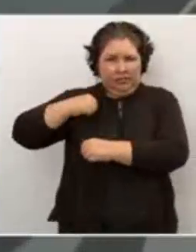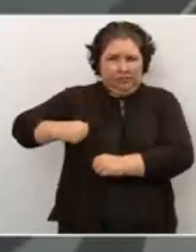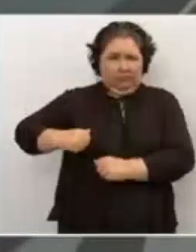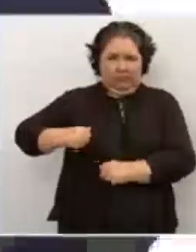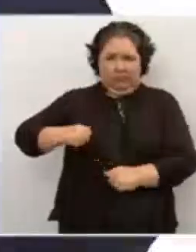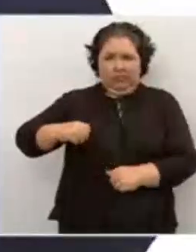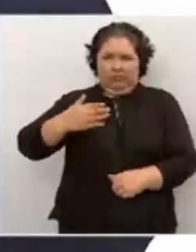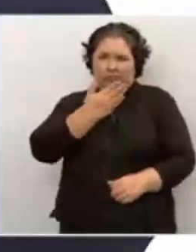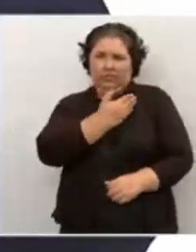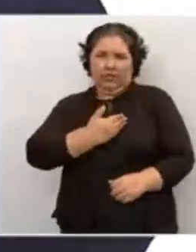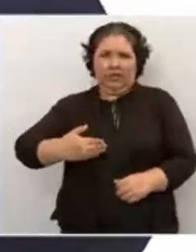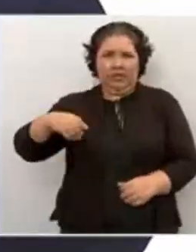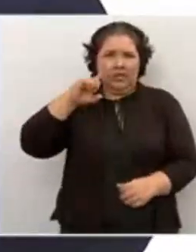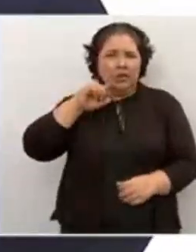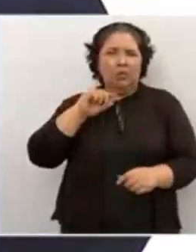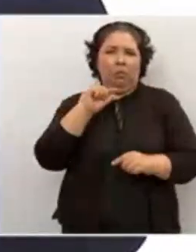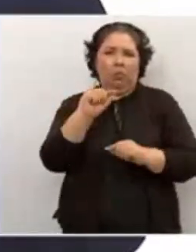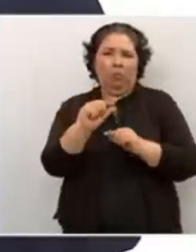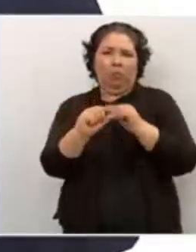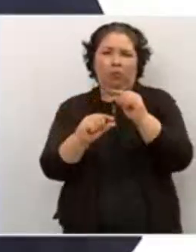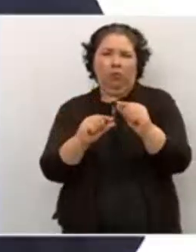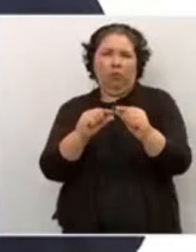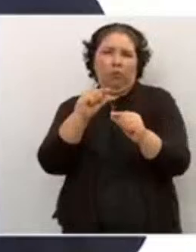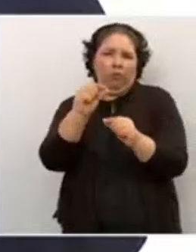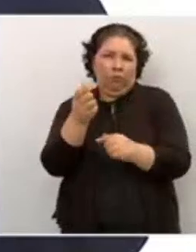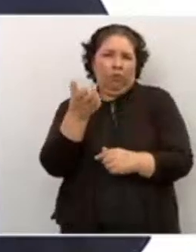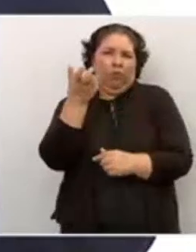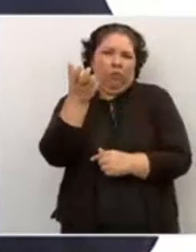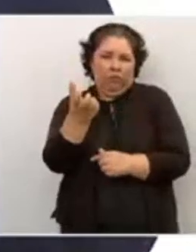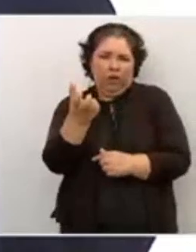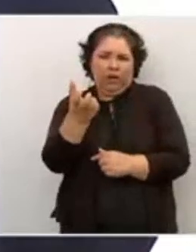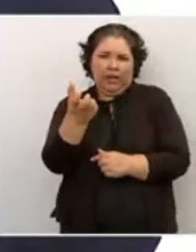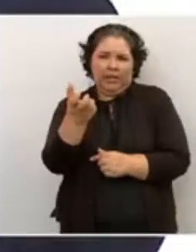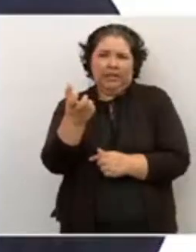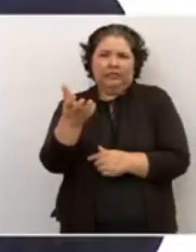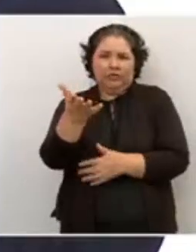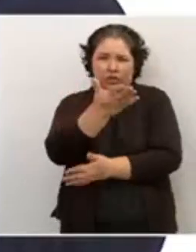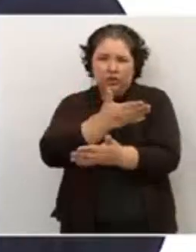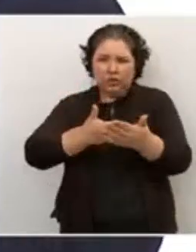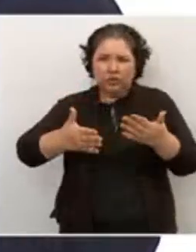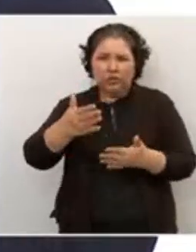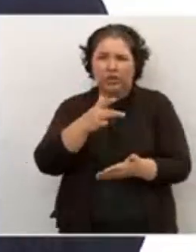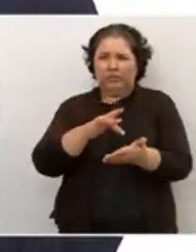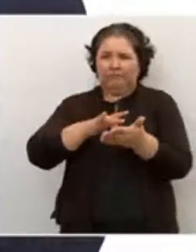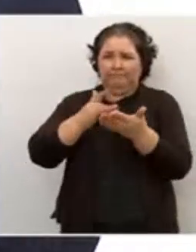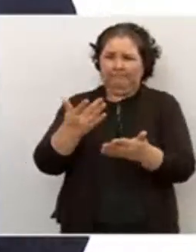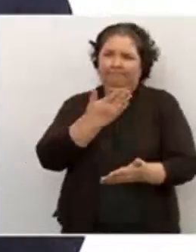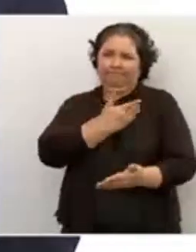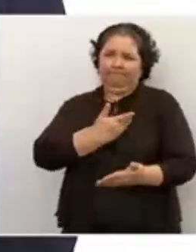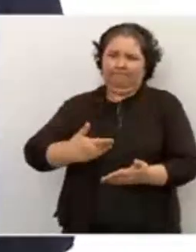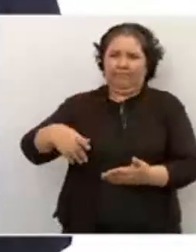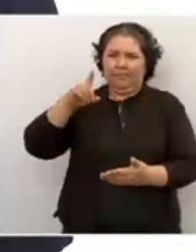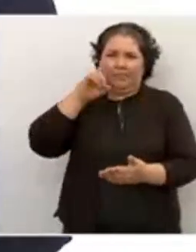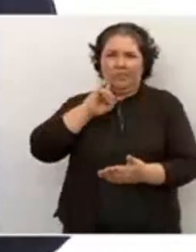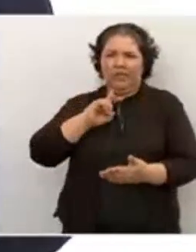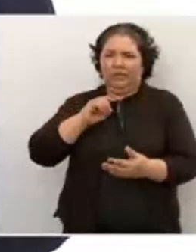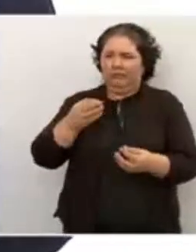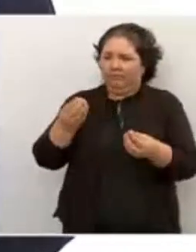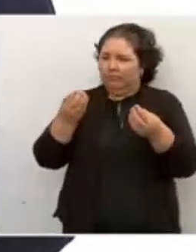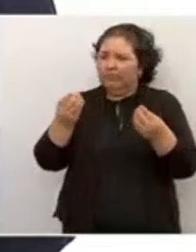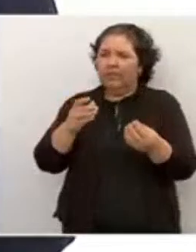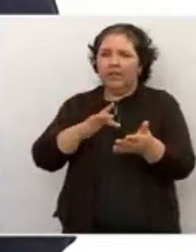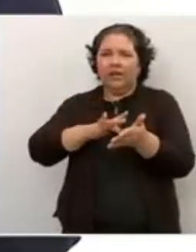a poco lográndolo. Por todo ello, estimada presidenta, una vez más, muchas